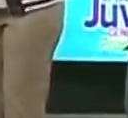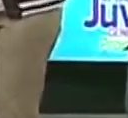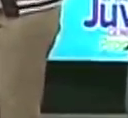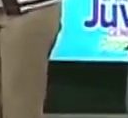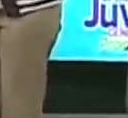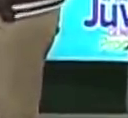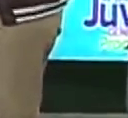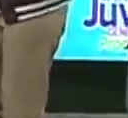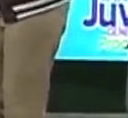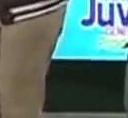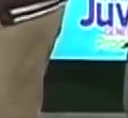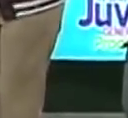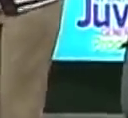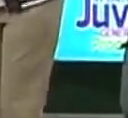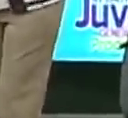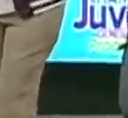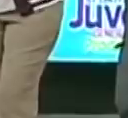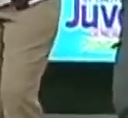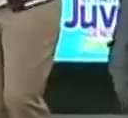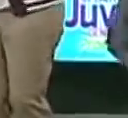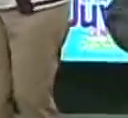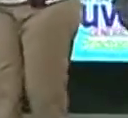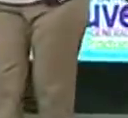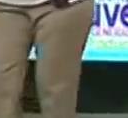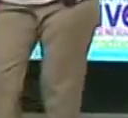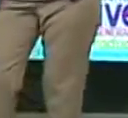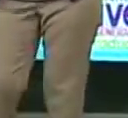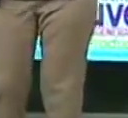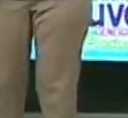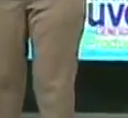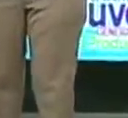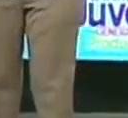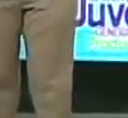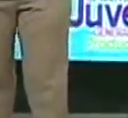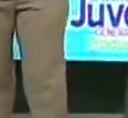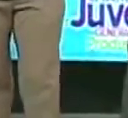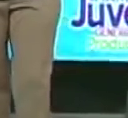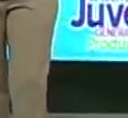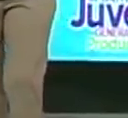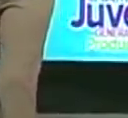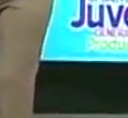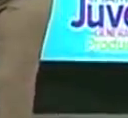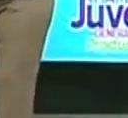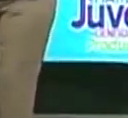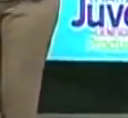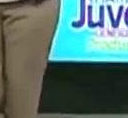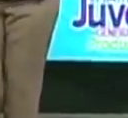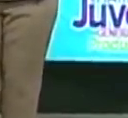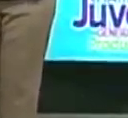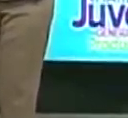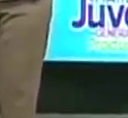carnete de la guardia del día. Una bulla, manico, una bulla, Nico. Dile,